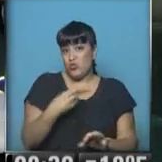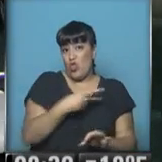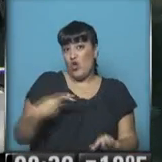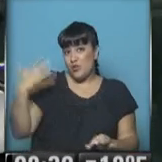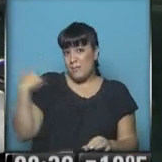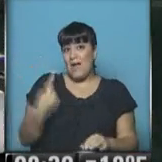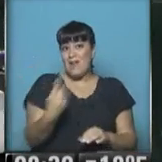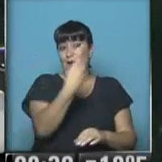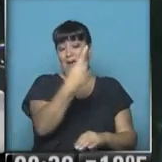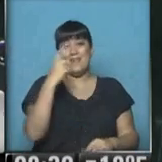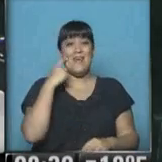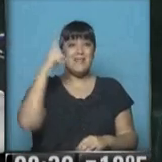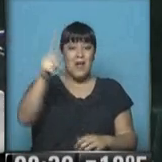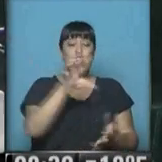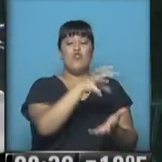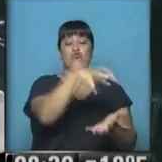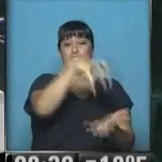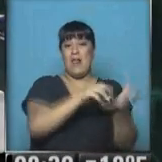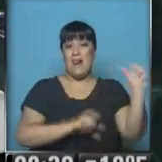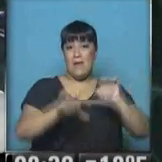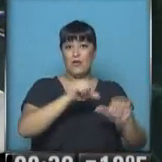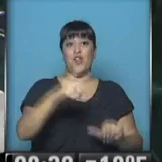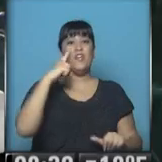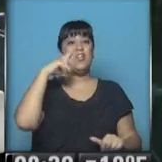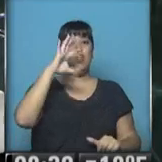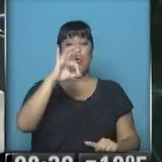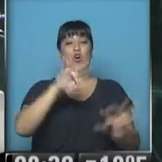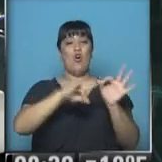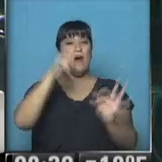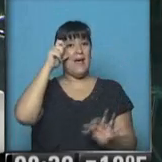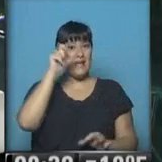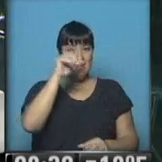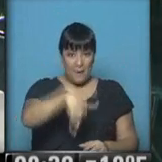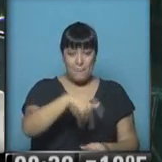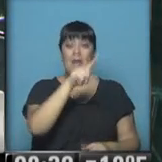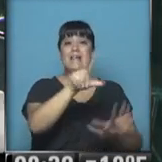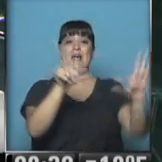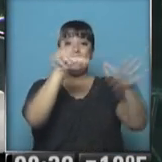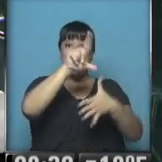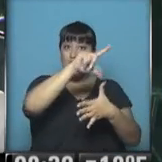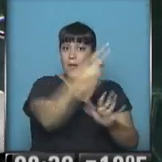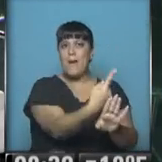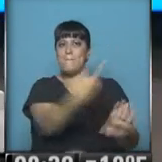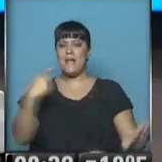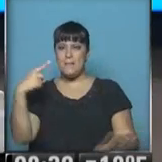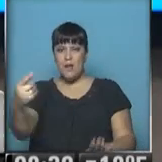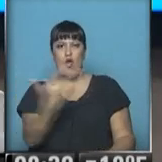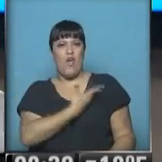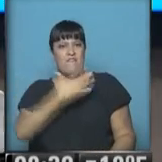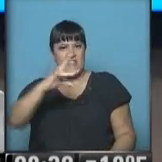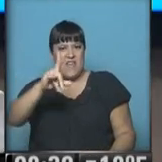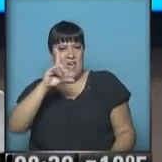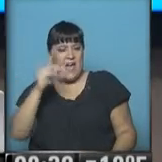laboratorio entre riano e irem es el primer laboratorio latinoamericano que es autorizado por la fda en Estados